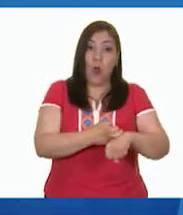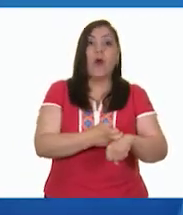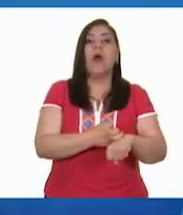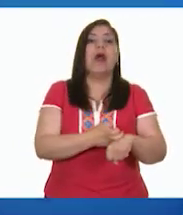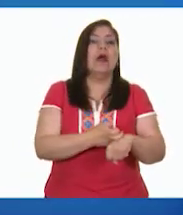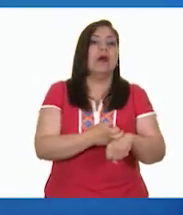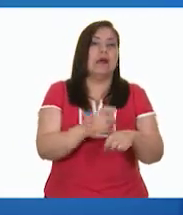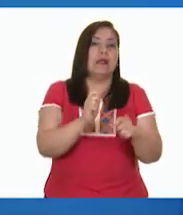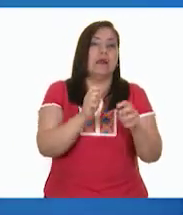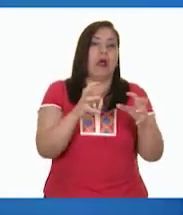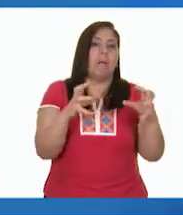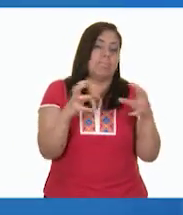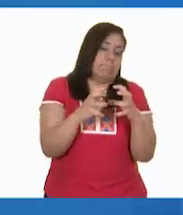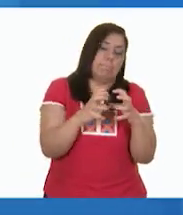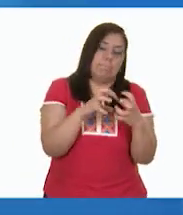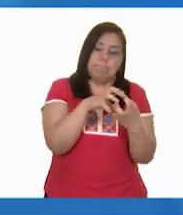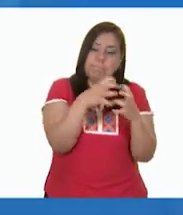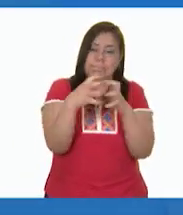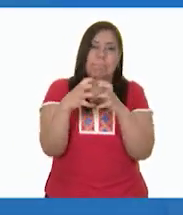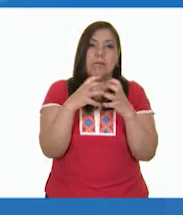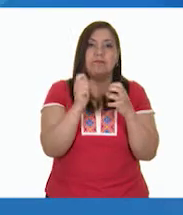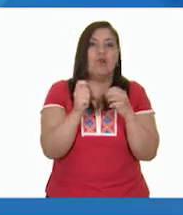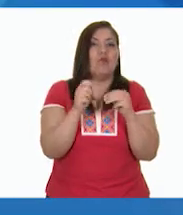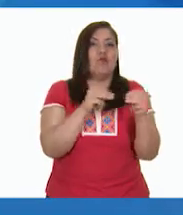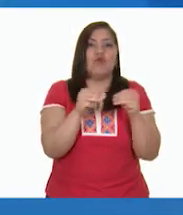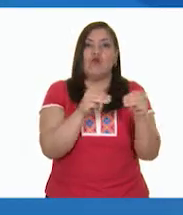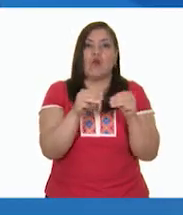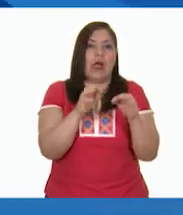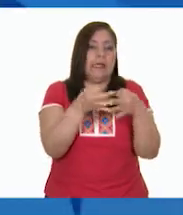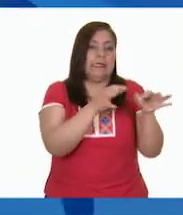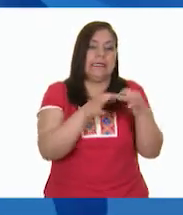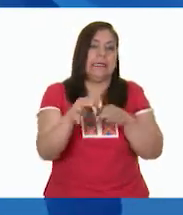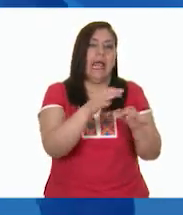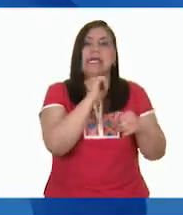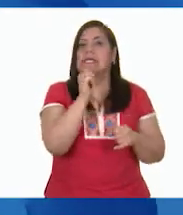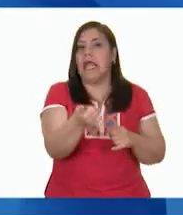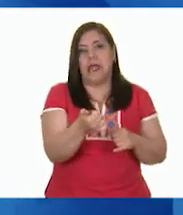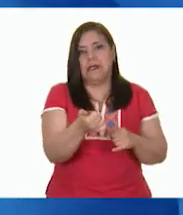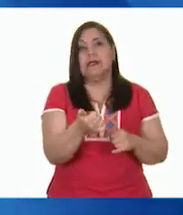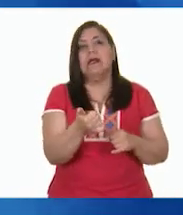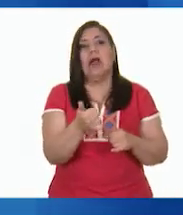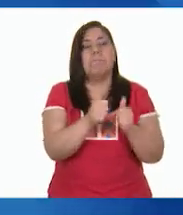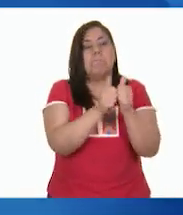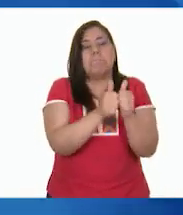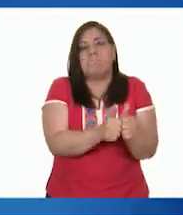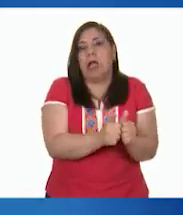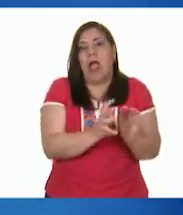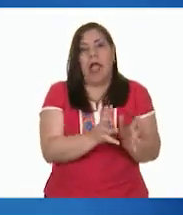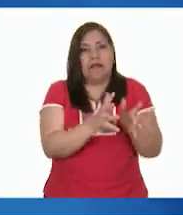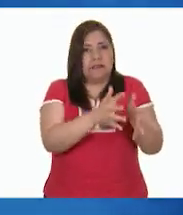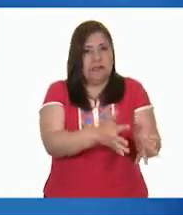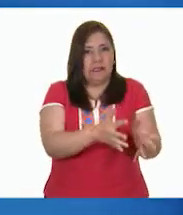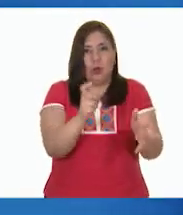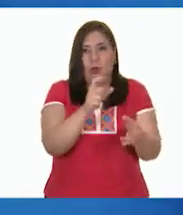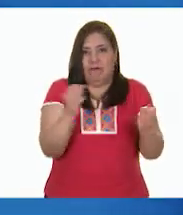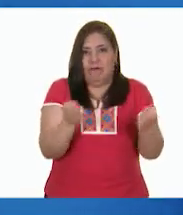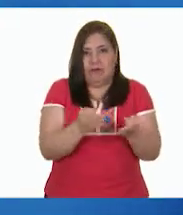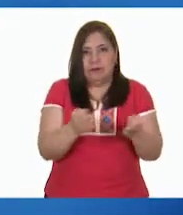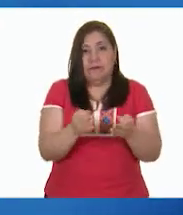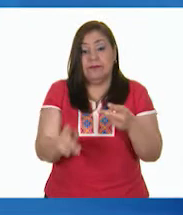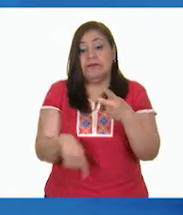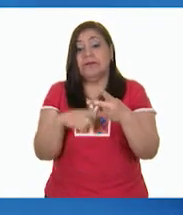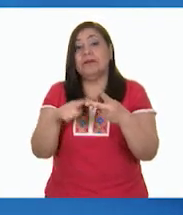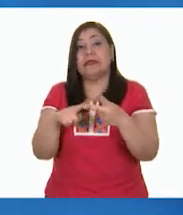se encuentran muy juntas y con muy poco movimiento y no se están moviendo por todos lados, se quedan donde están. En el caso